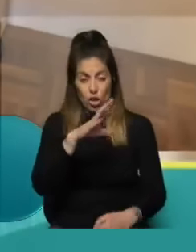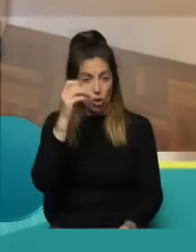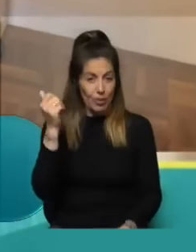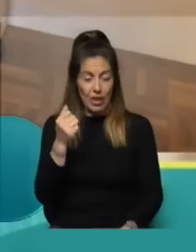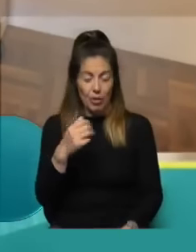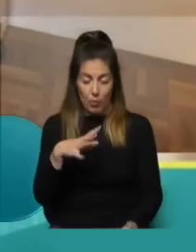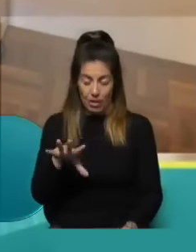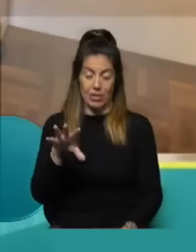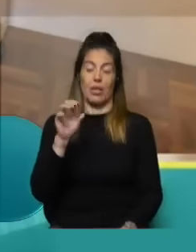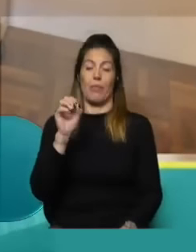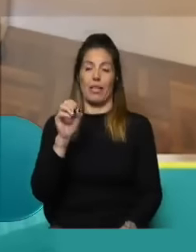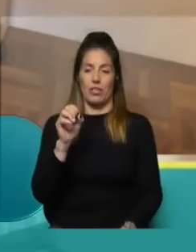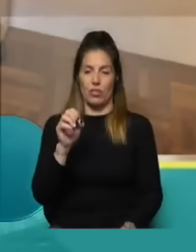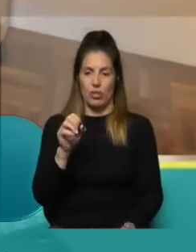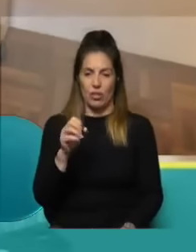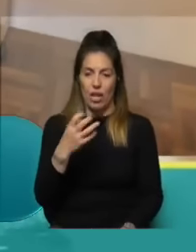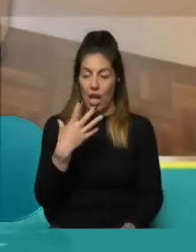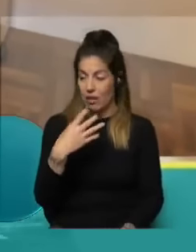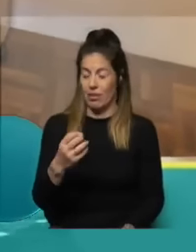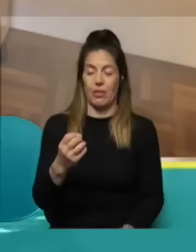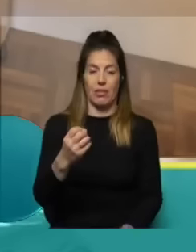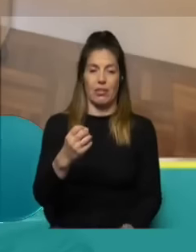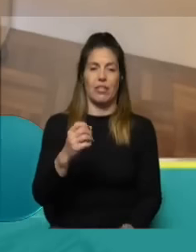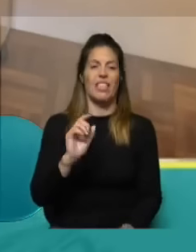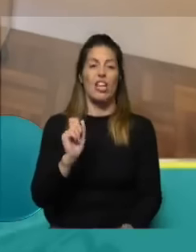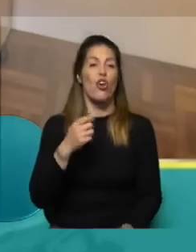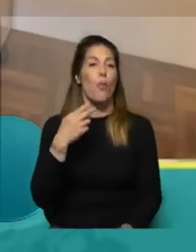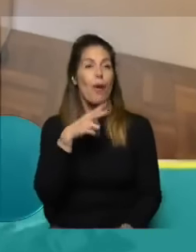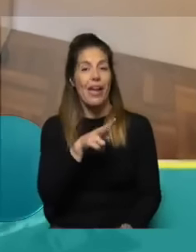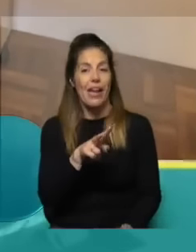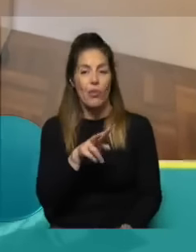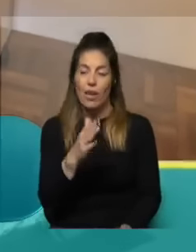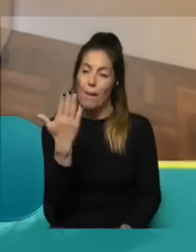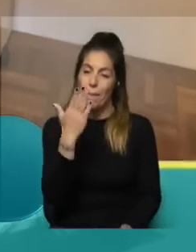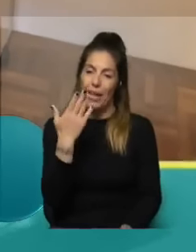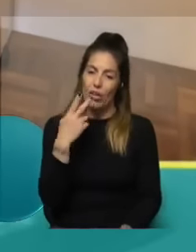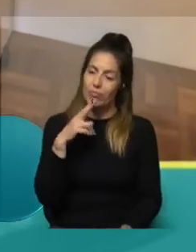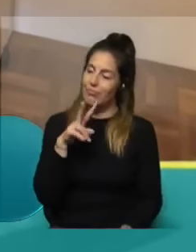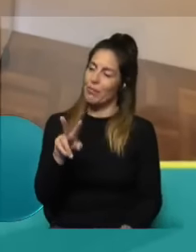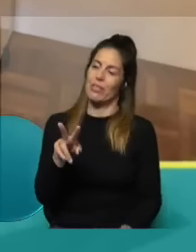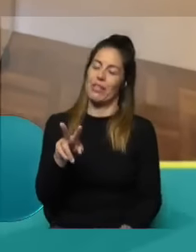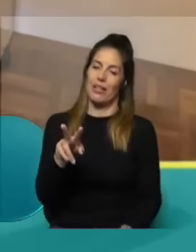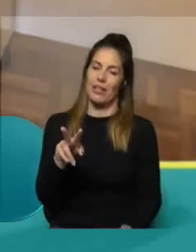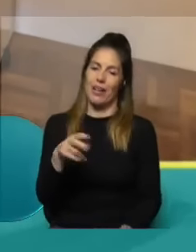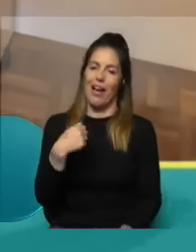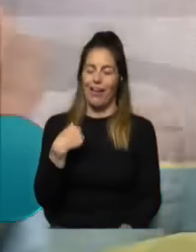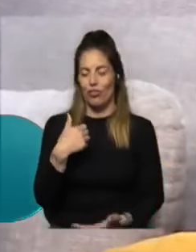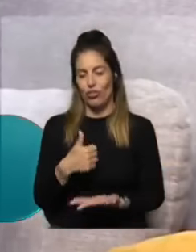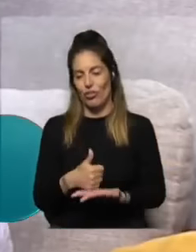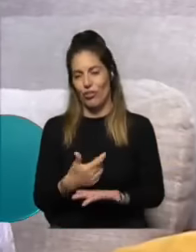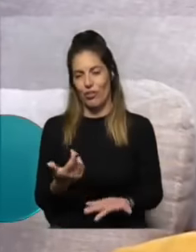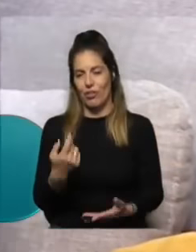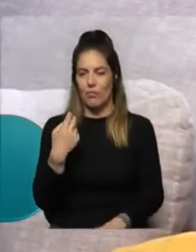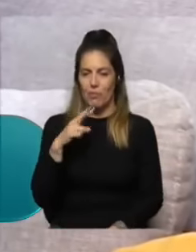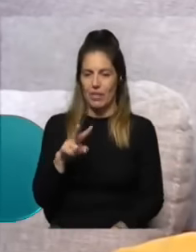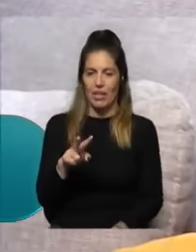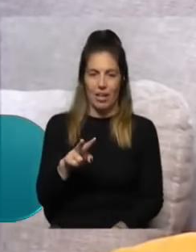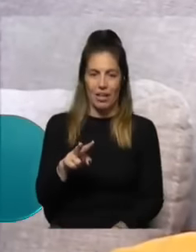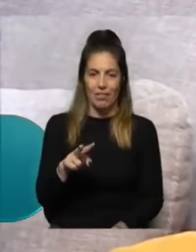Llaman la atención, o no llaman. ¿Quién pasa? ¿Quién no pasa por delante de un espejo? Y se mira. Y tiene un poco de ego ahí, ¿no? Diciendo, acá estoy yo, y me fijo, me